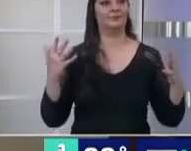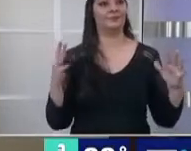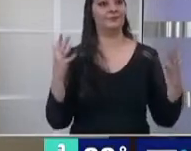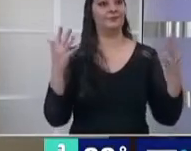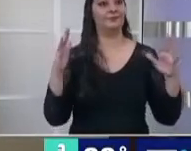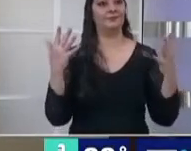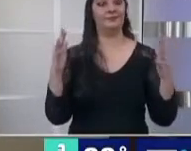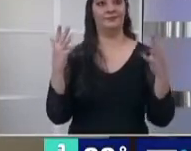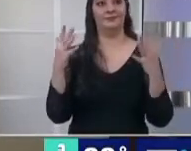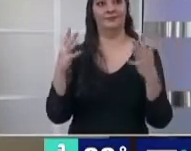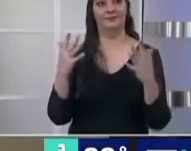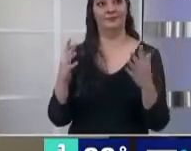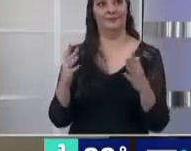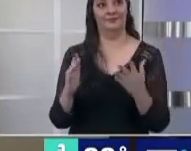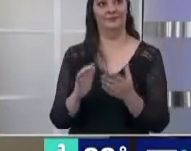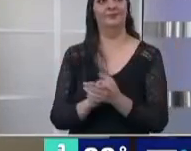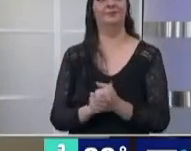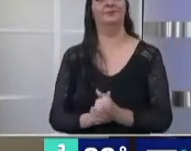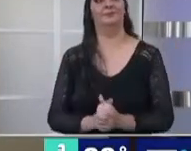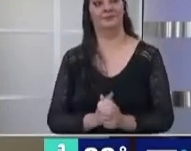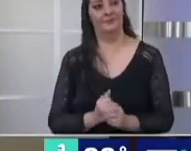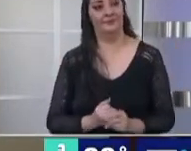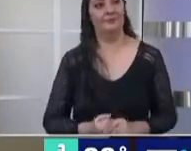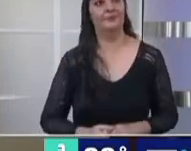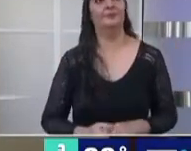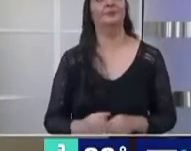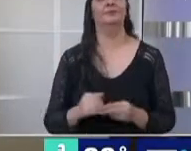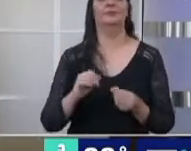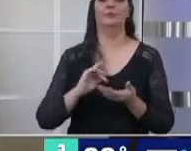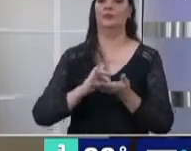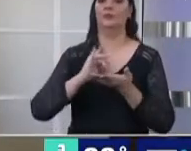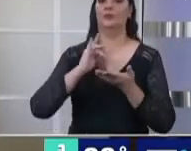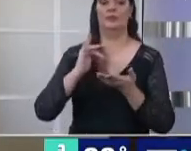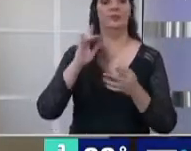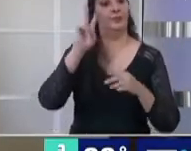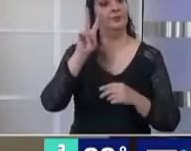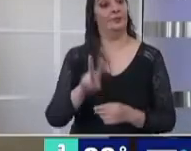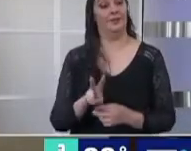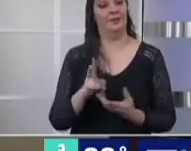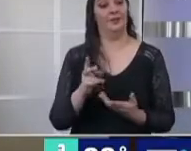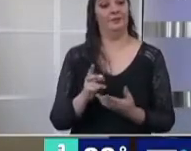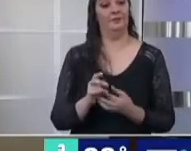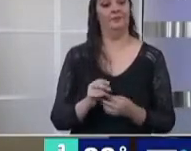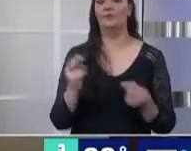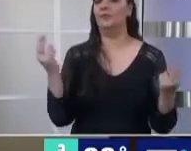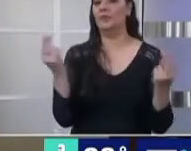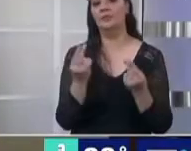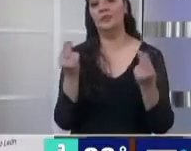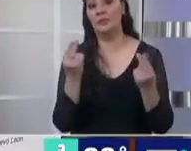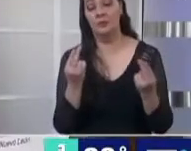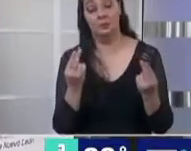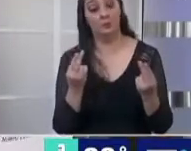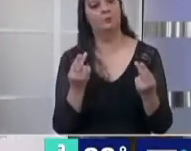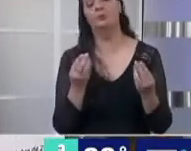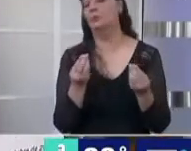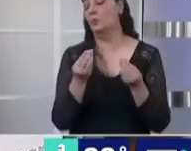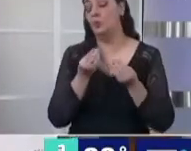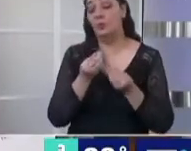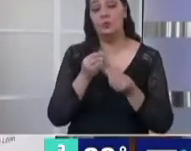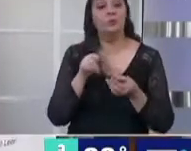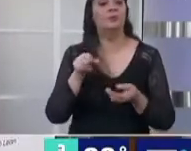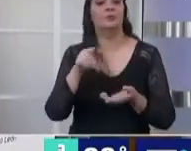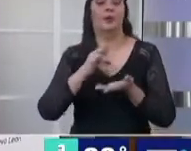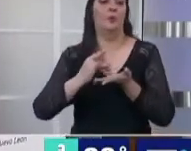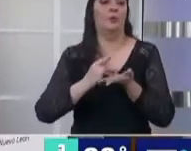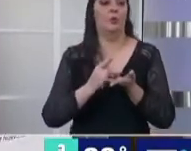Lo queremos, doctor. Gracias. Definitivamente necesitamos los micrófonos para transmitir